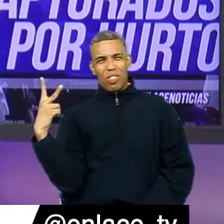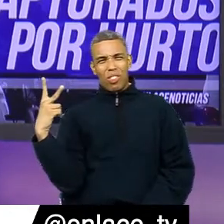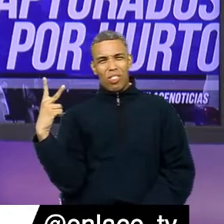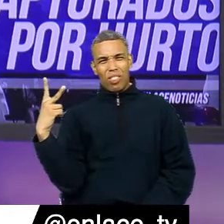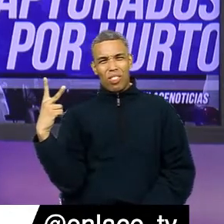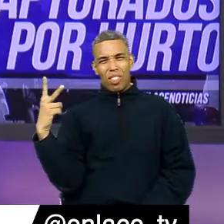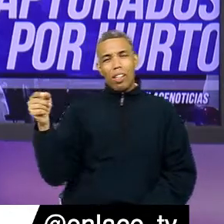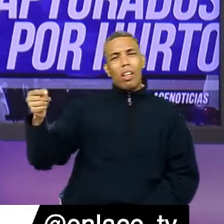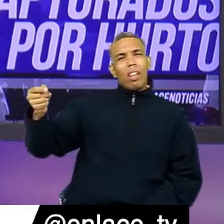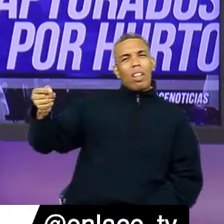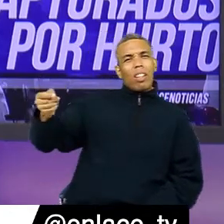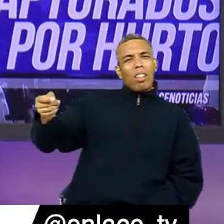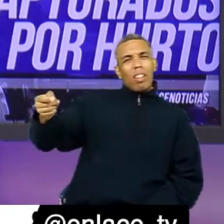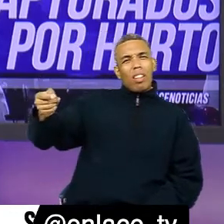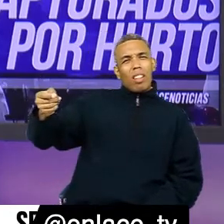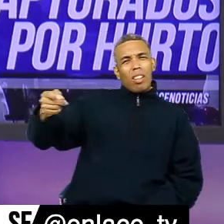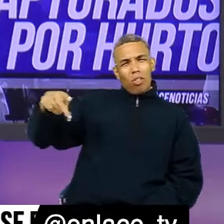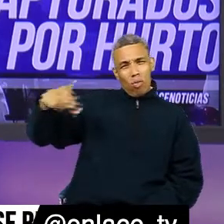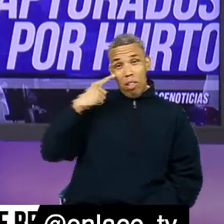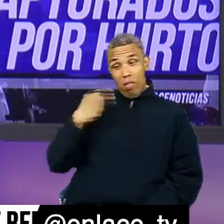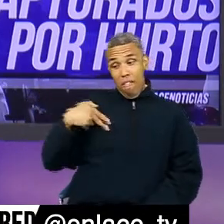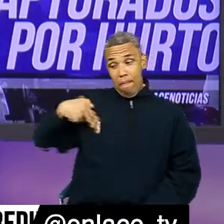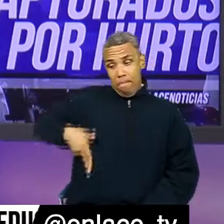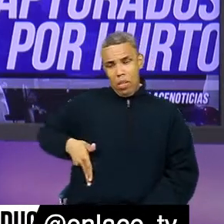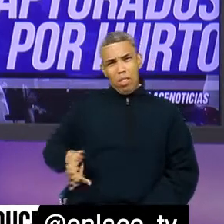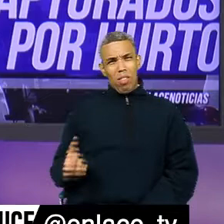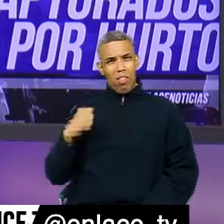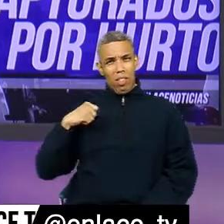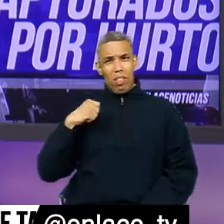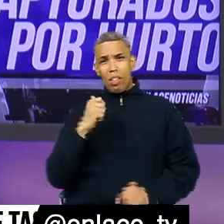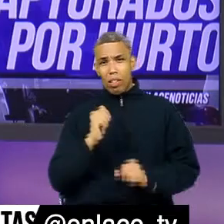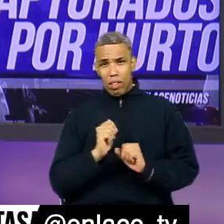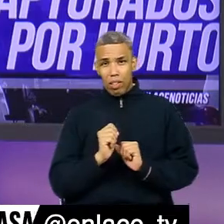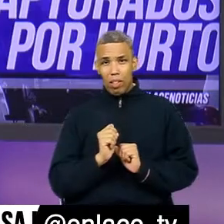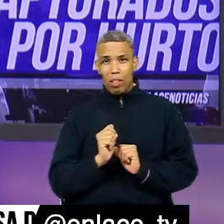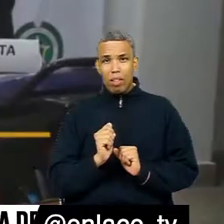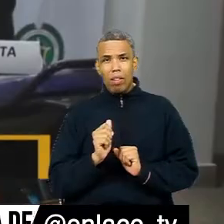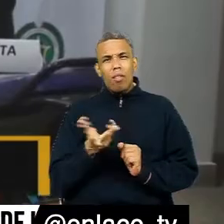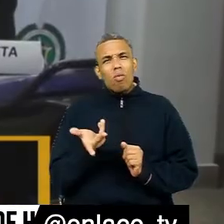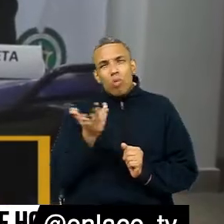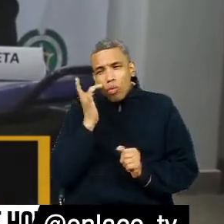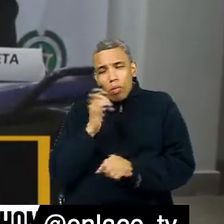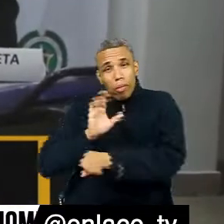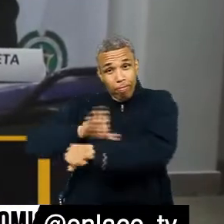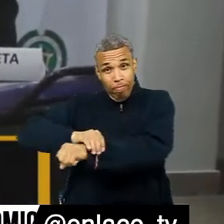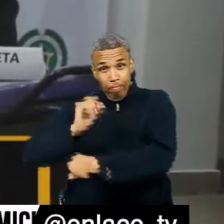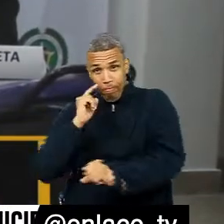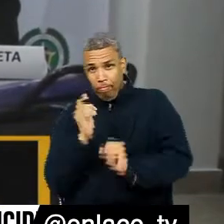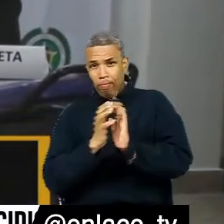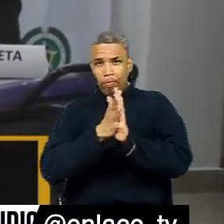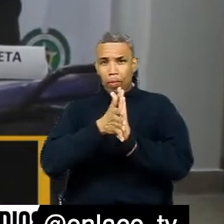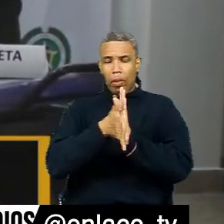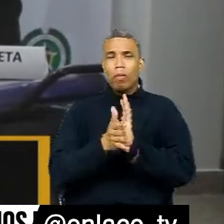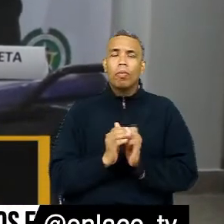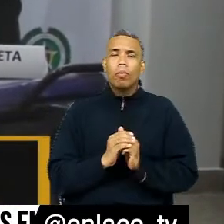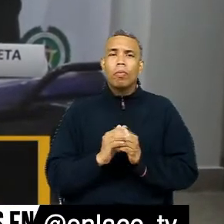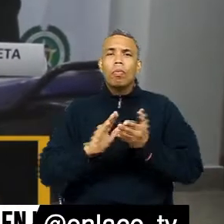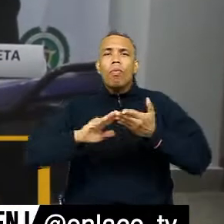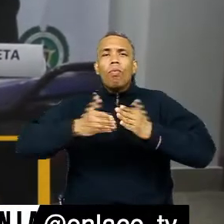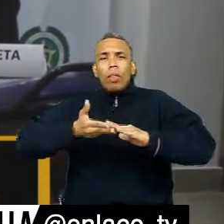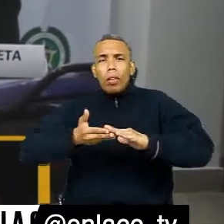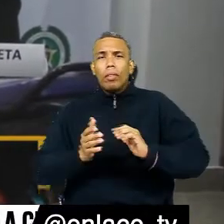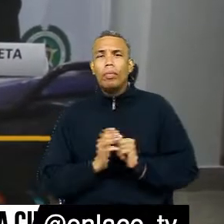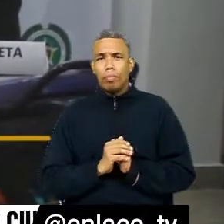El Campestre. Un ciudadano denunció el caso del que fue víctima. Cuando fueron alertados por la ciudadanía de dos